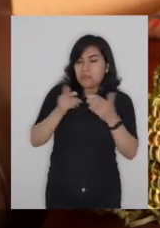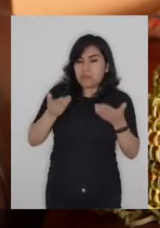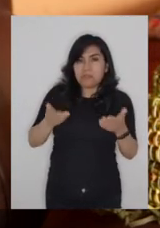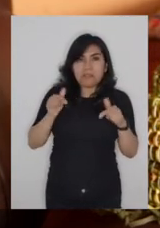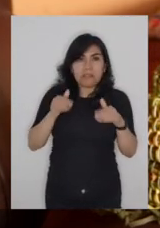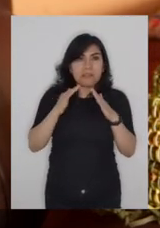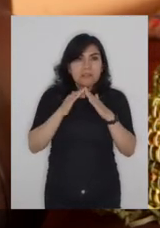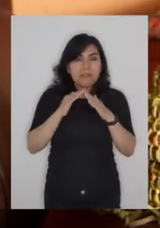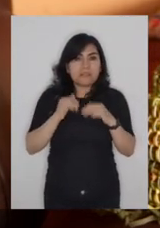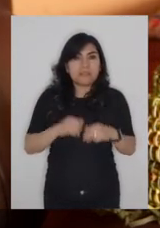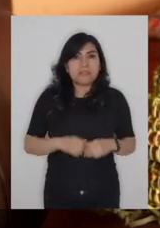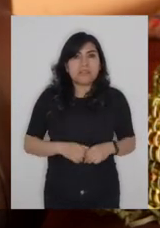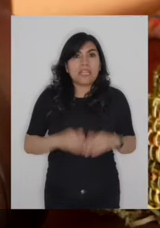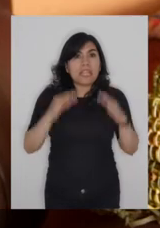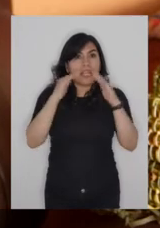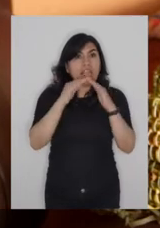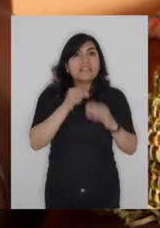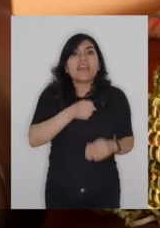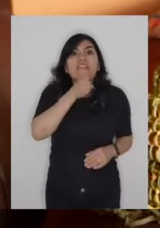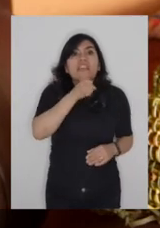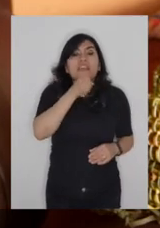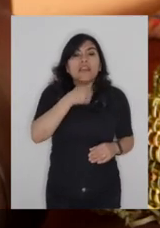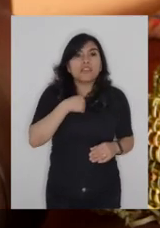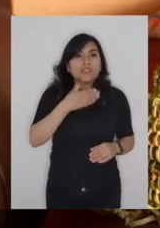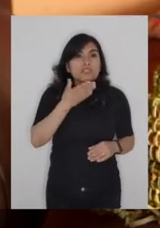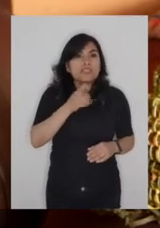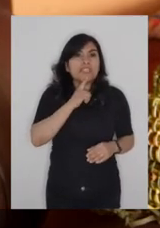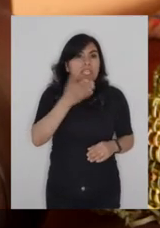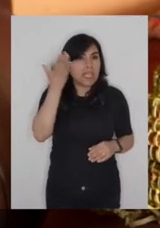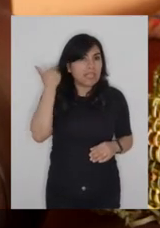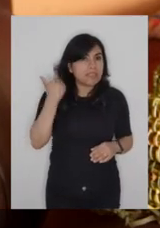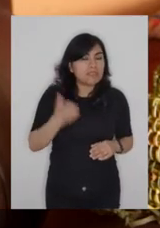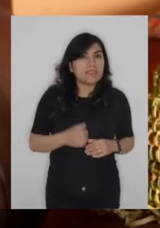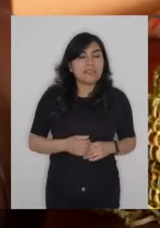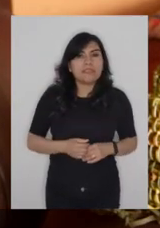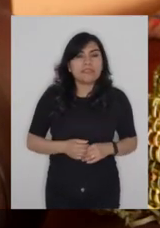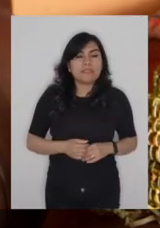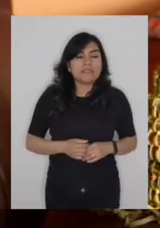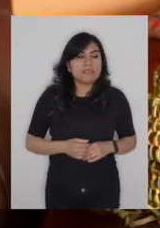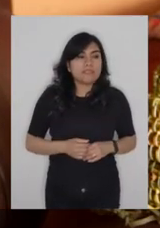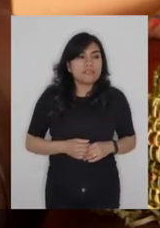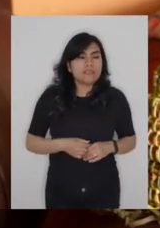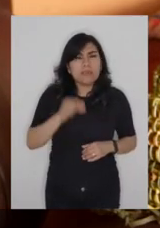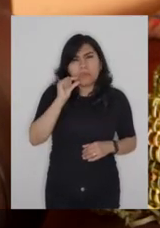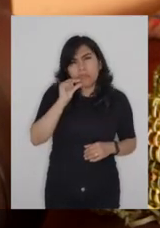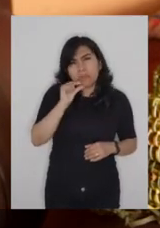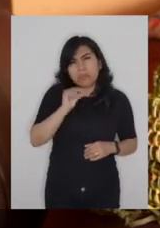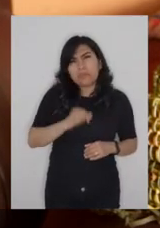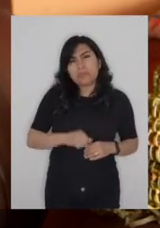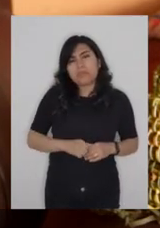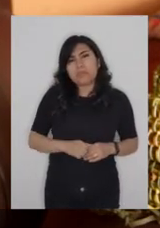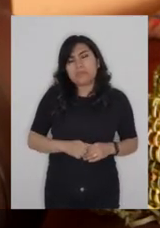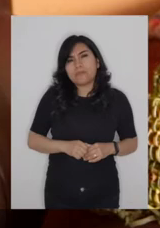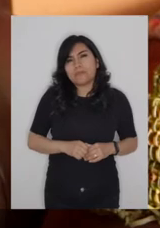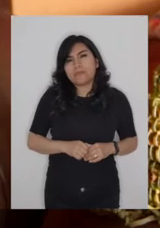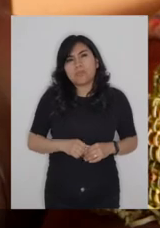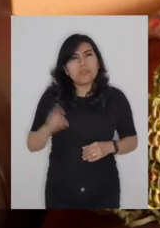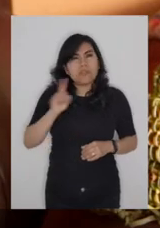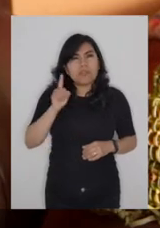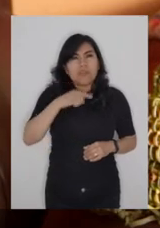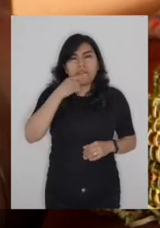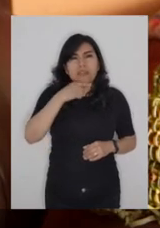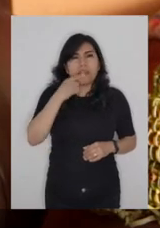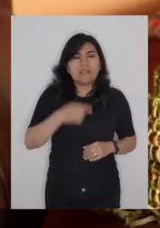en la casa vieja que tenía. Llegó y me dice, él hablaba poquito, no hablaba.